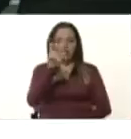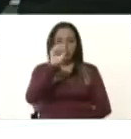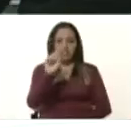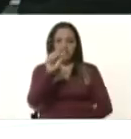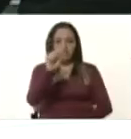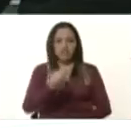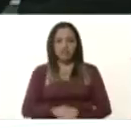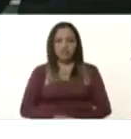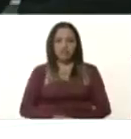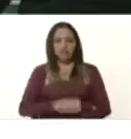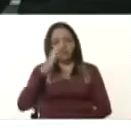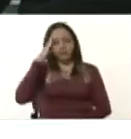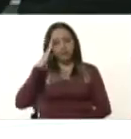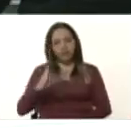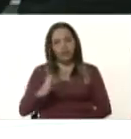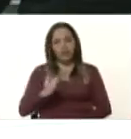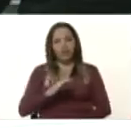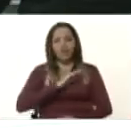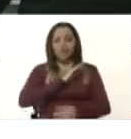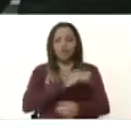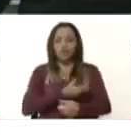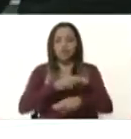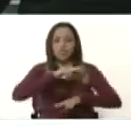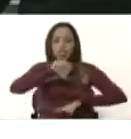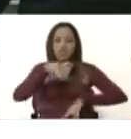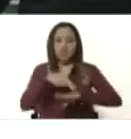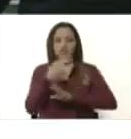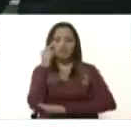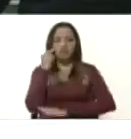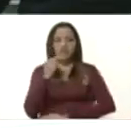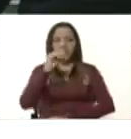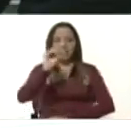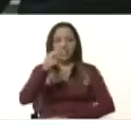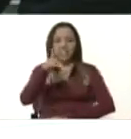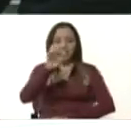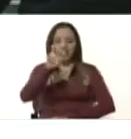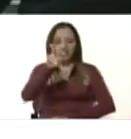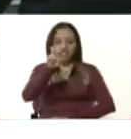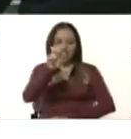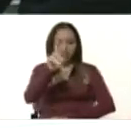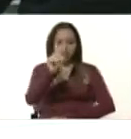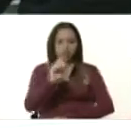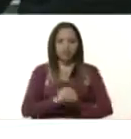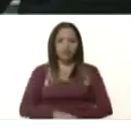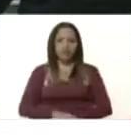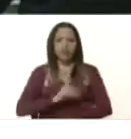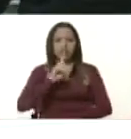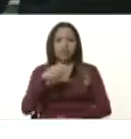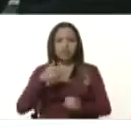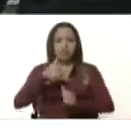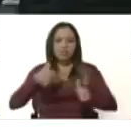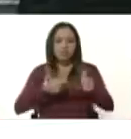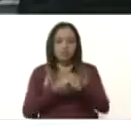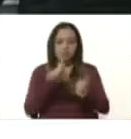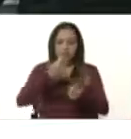general de nuestra Fuerza Armada Nacional Bolivariana, Manuel Quevedo, nuestro vicepresidente de